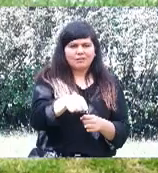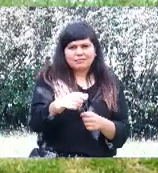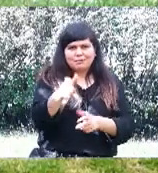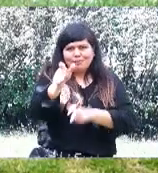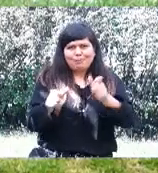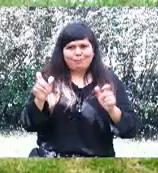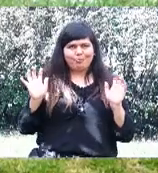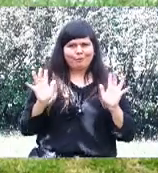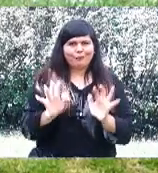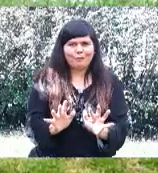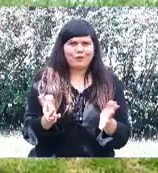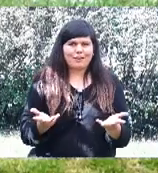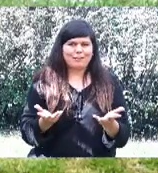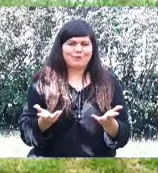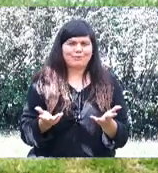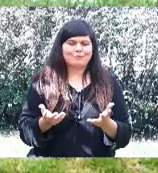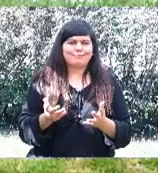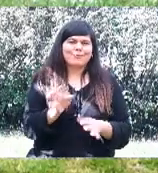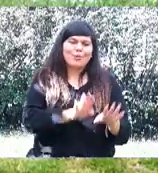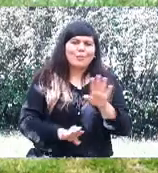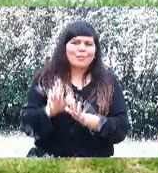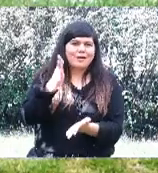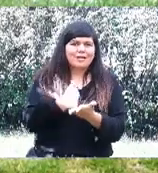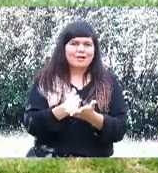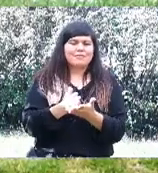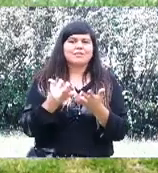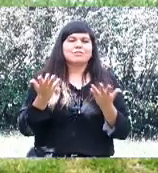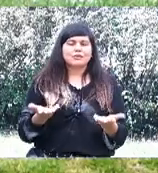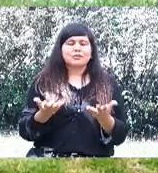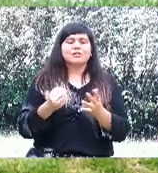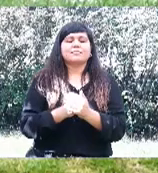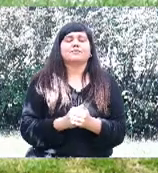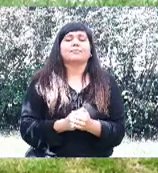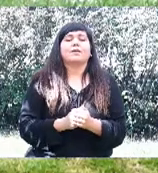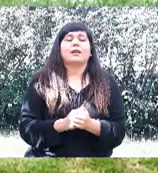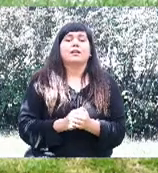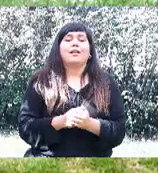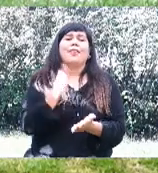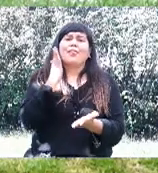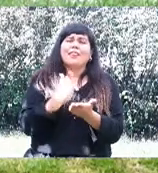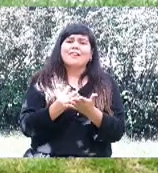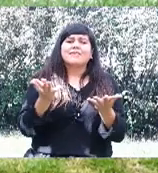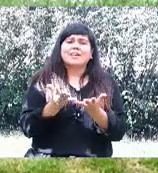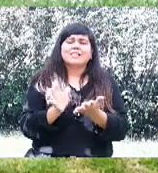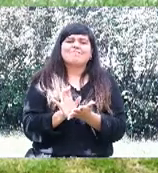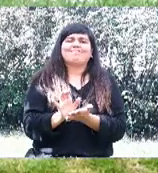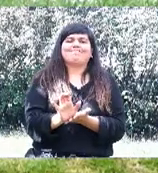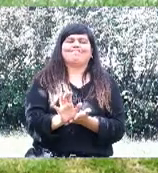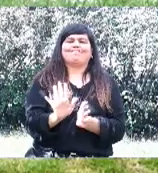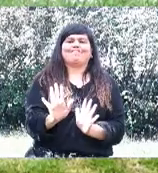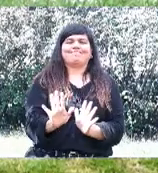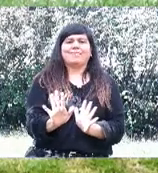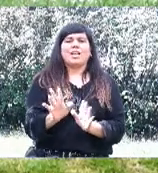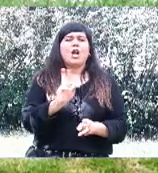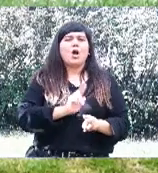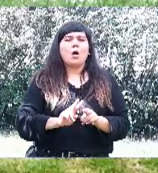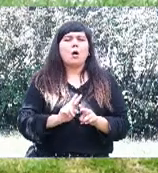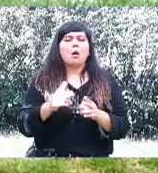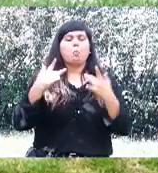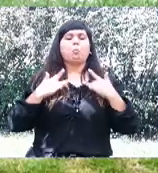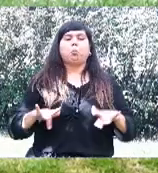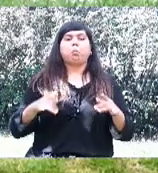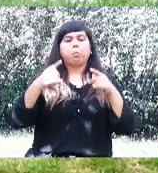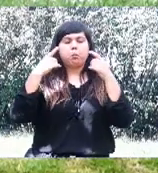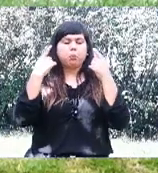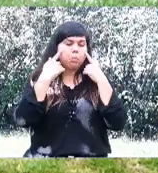ya e Pero no por eso vamos a también eh tratar de evitar o tratar de hacer vista gorda